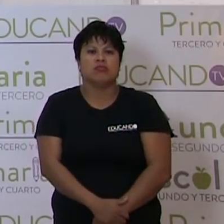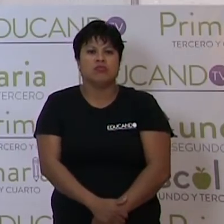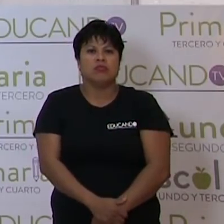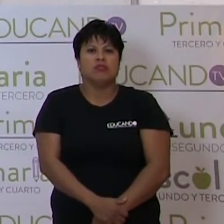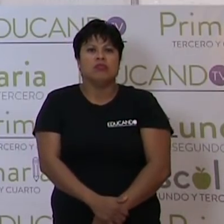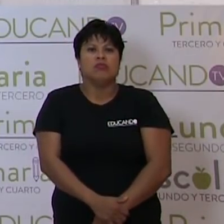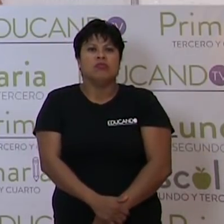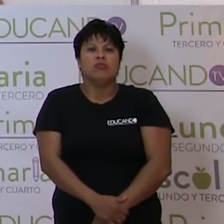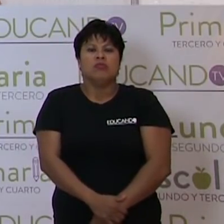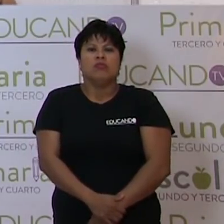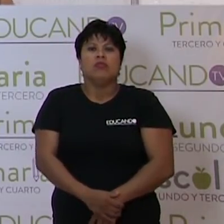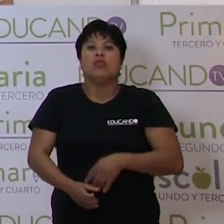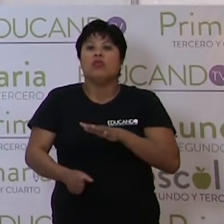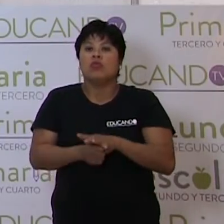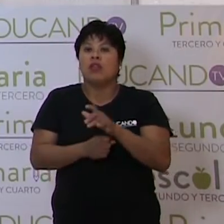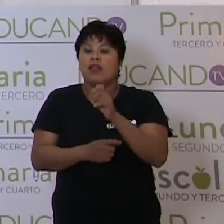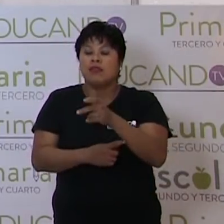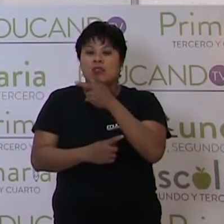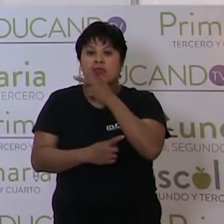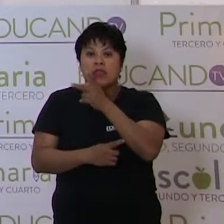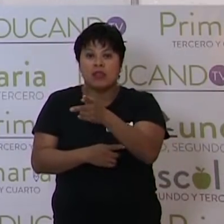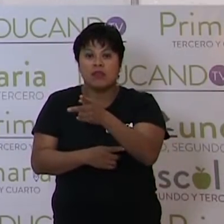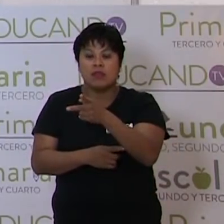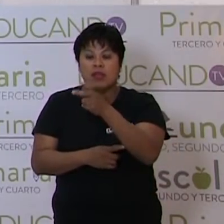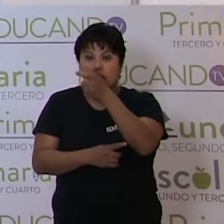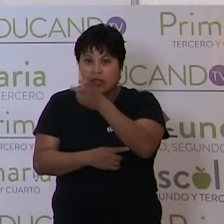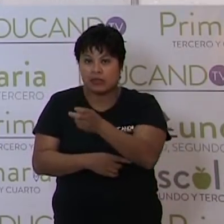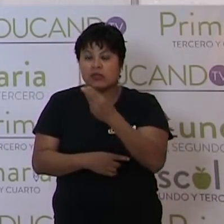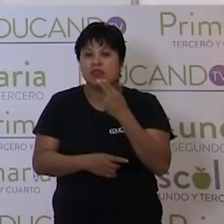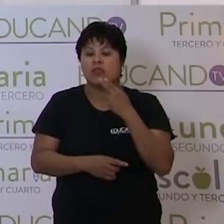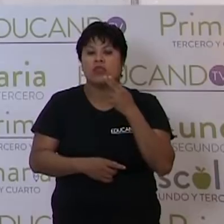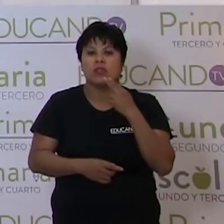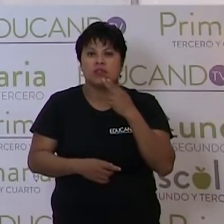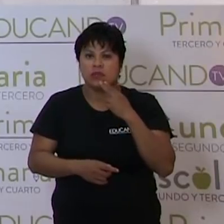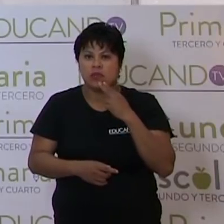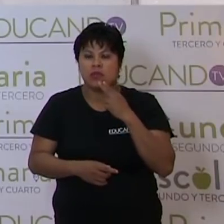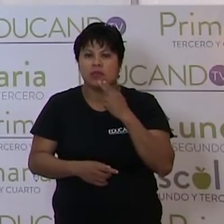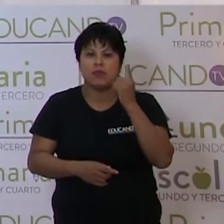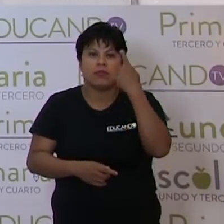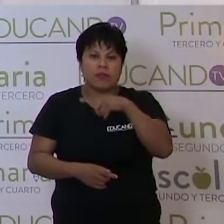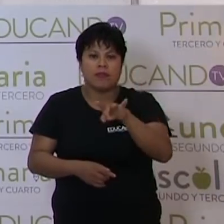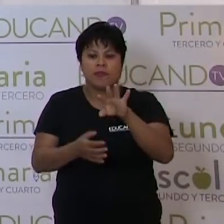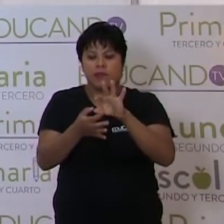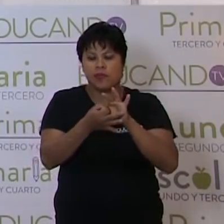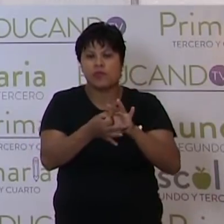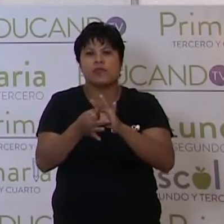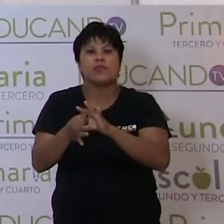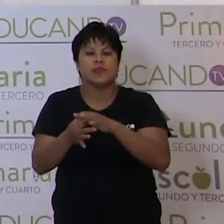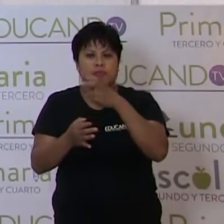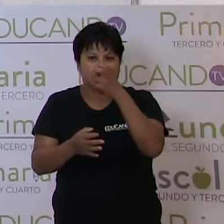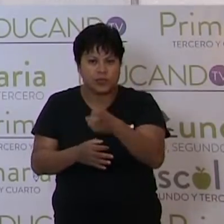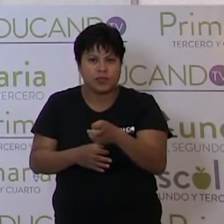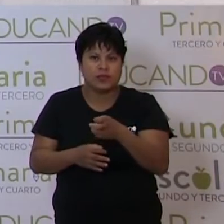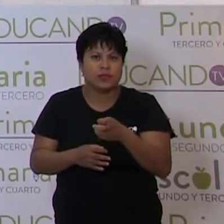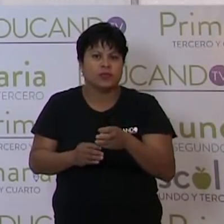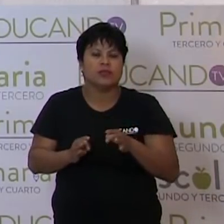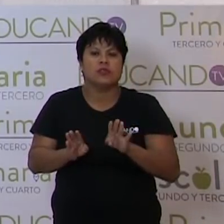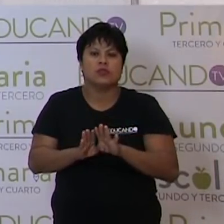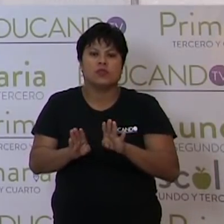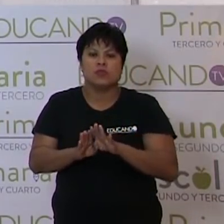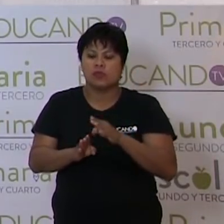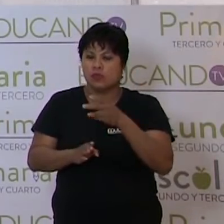partes. ¿Cuál es la palabra que ella está utilizando para unir esta causa con